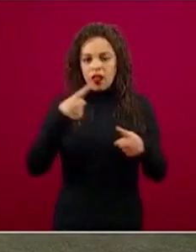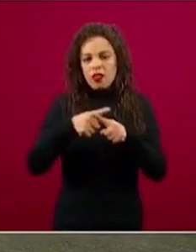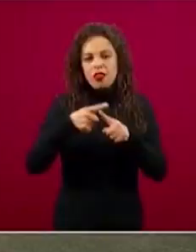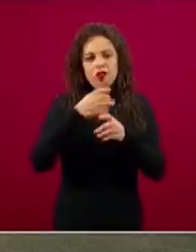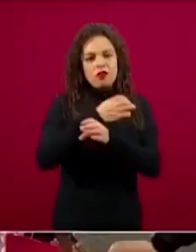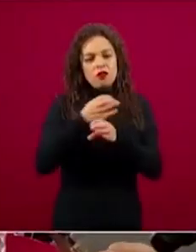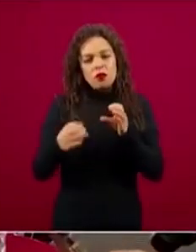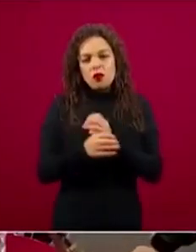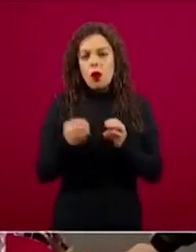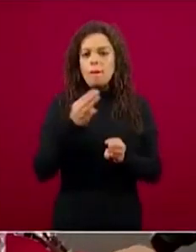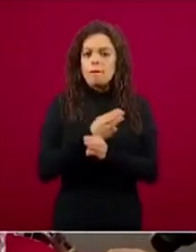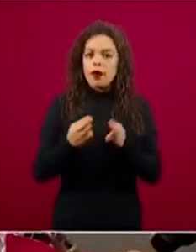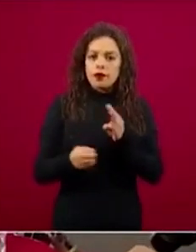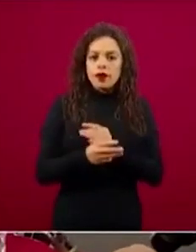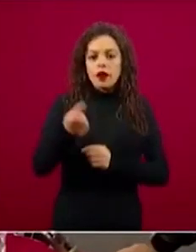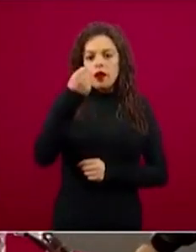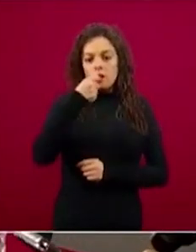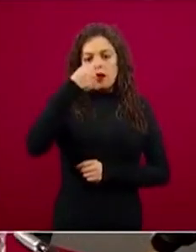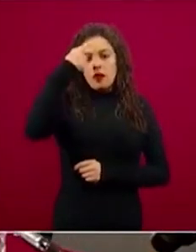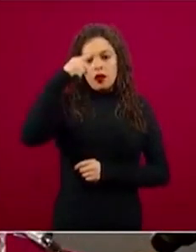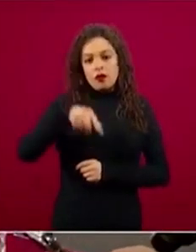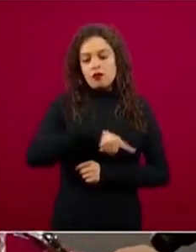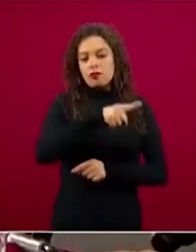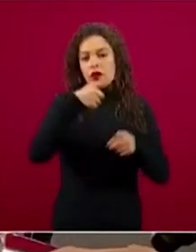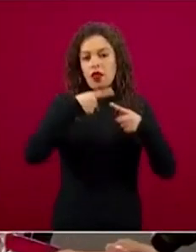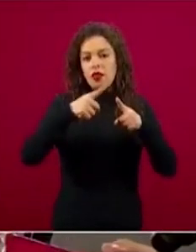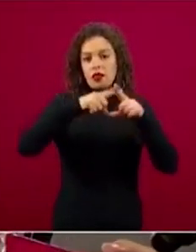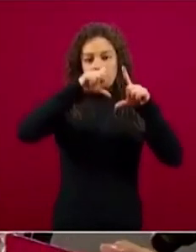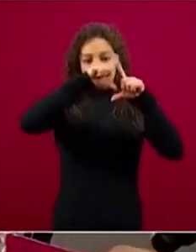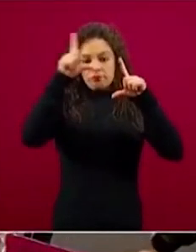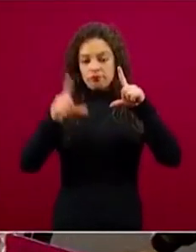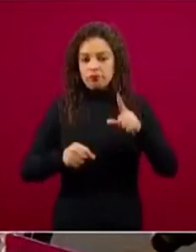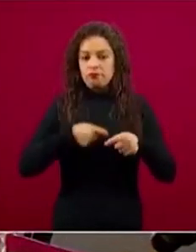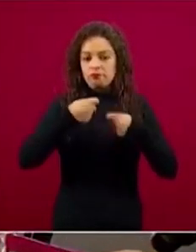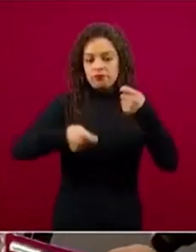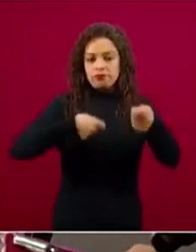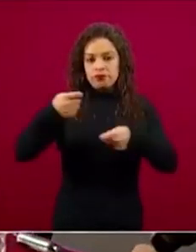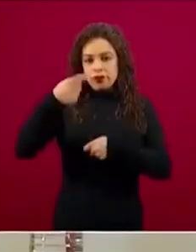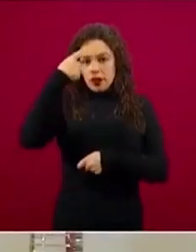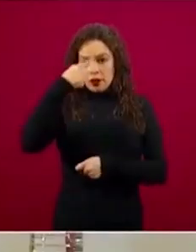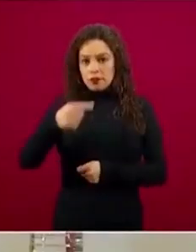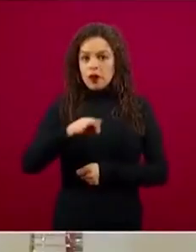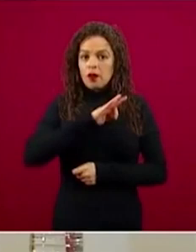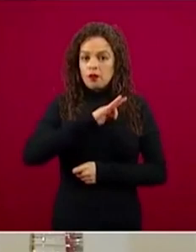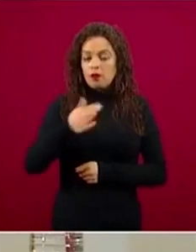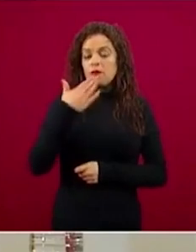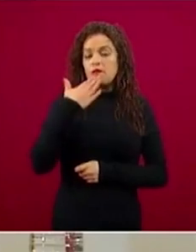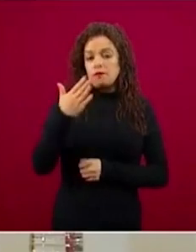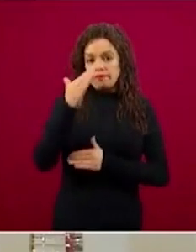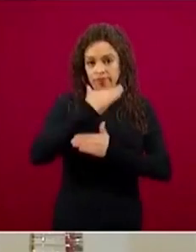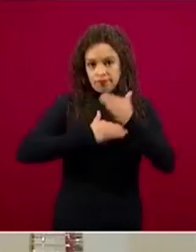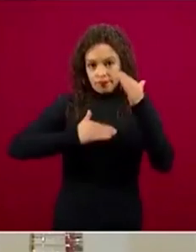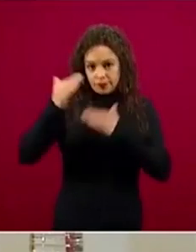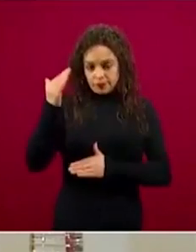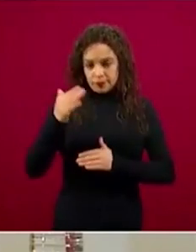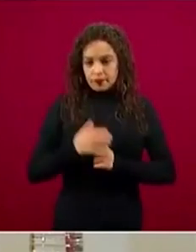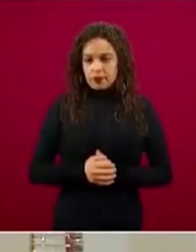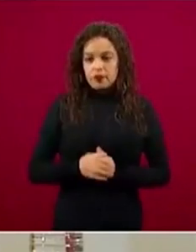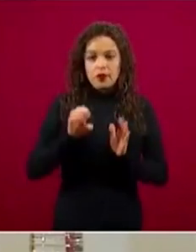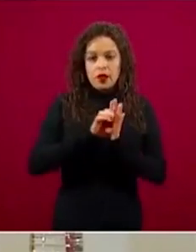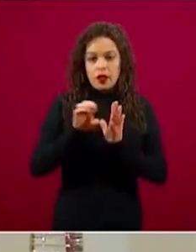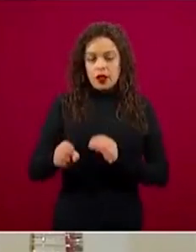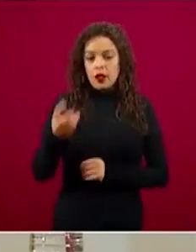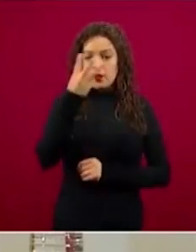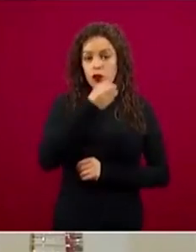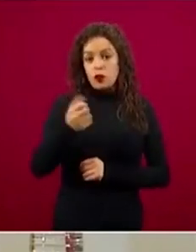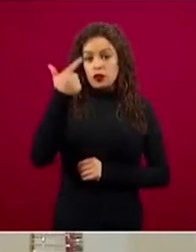no se ha invertido en el desarrollo de personas, profesionales de la salud, de infraestructura, por ejemplo, 307